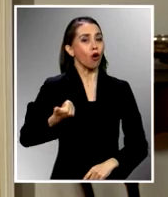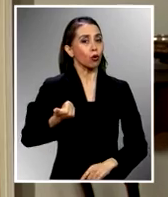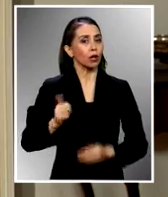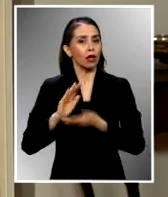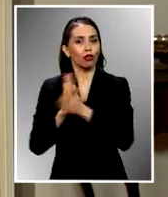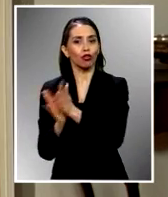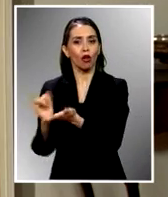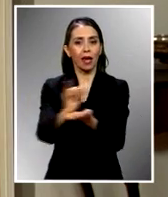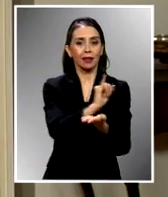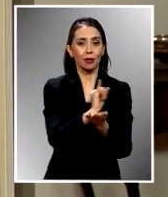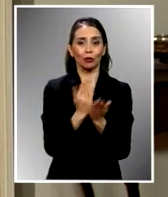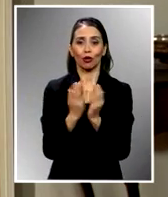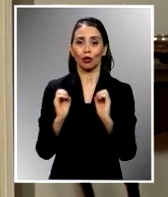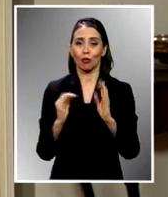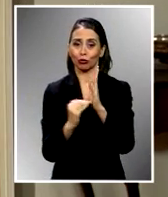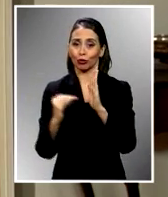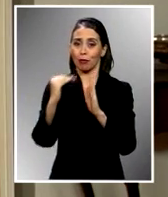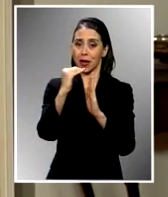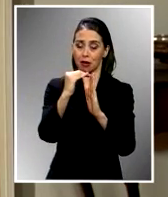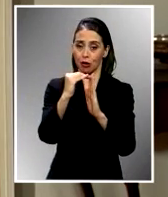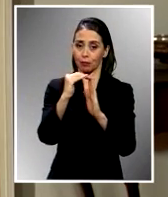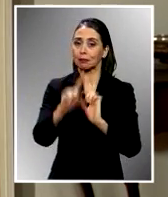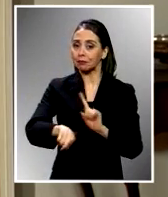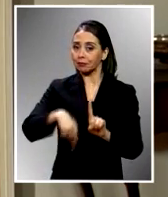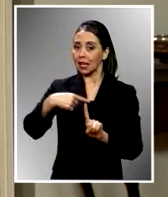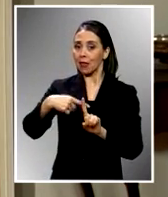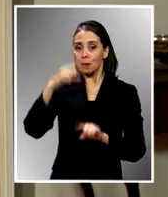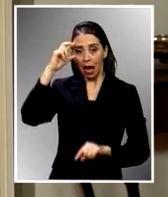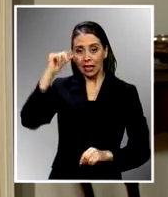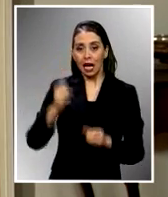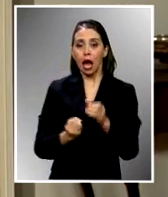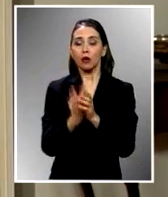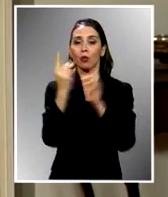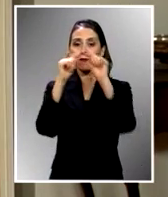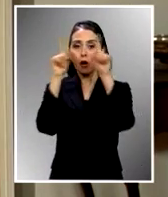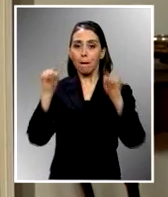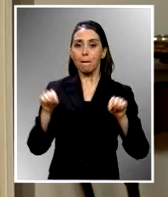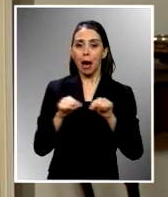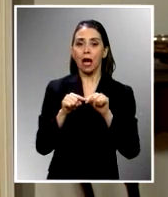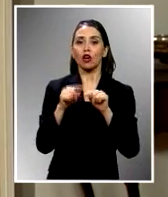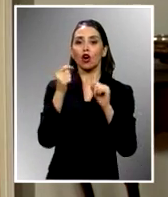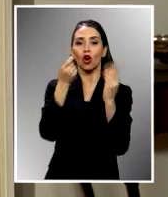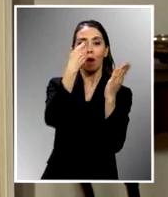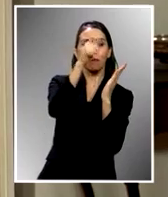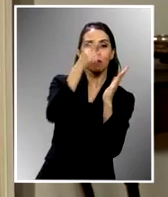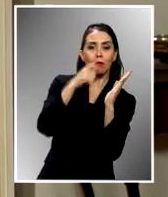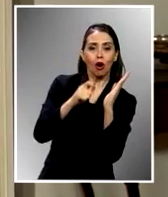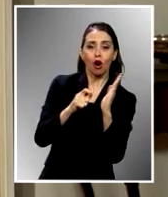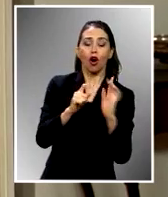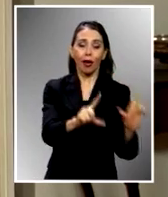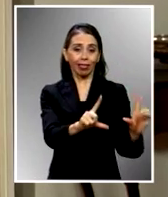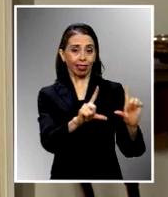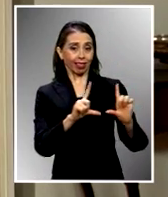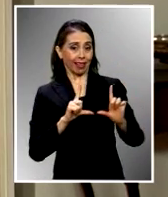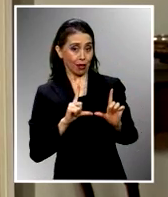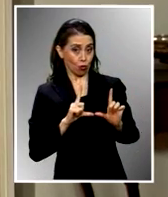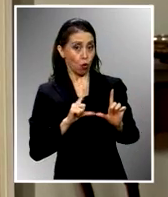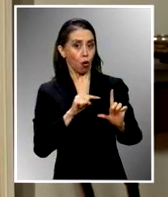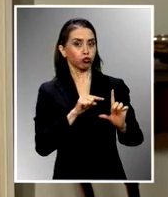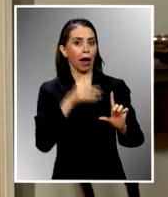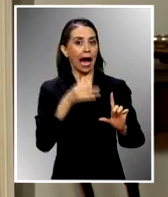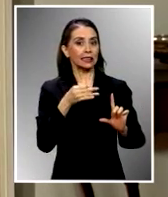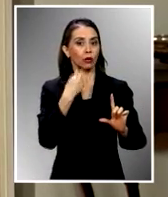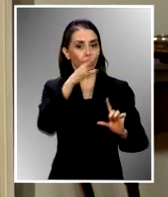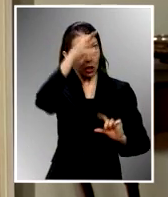todas las instituciones de educación superior además se crea un nuevo marco de cualificaciones para que cada título refleje y asegure